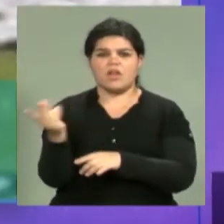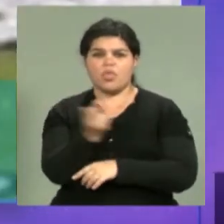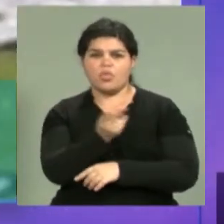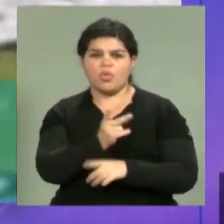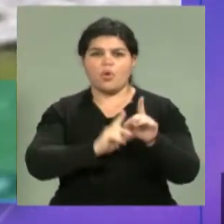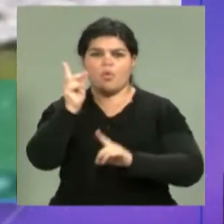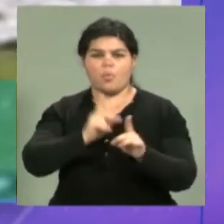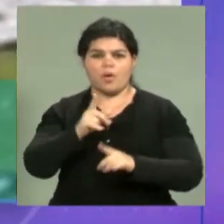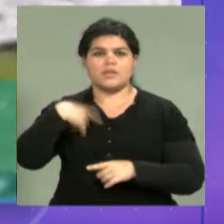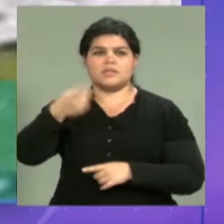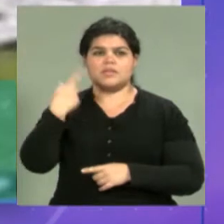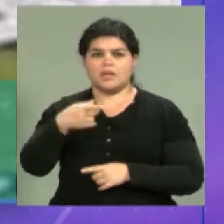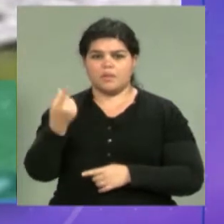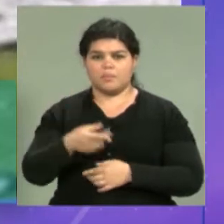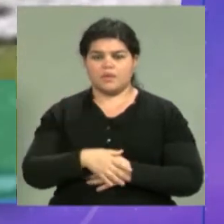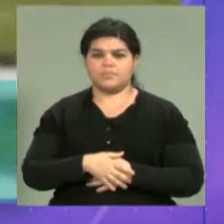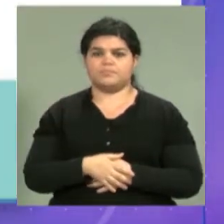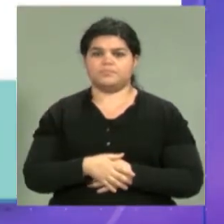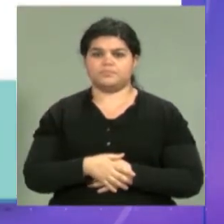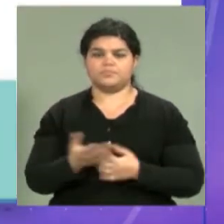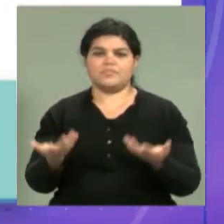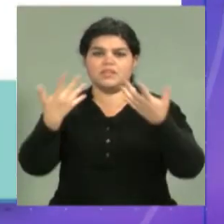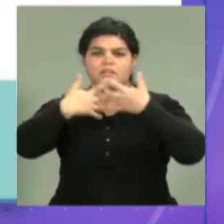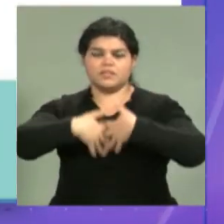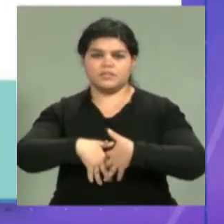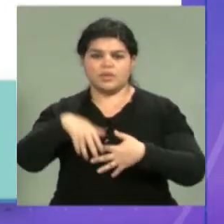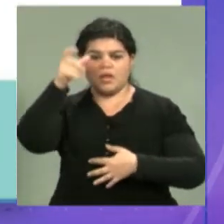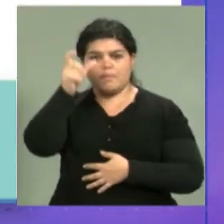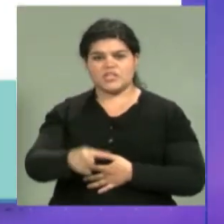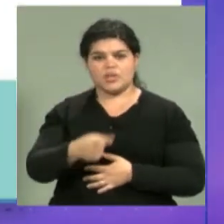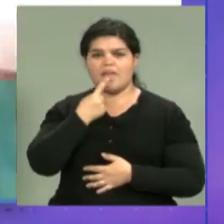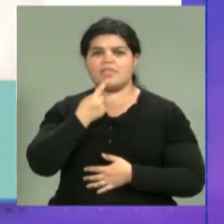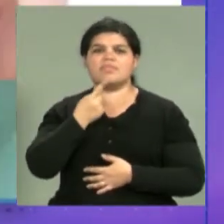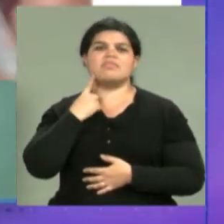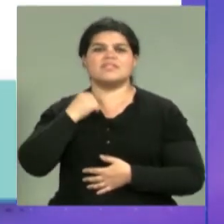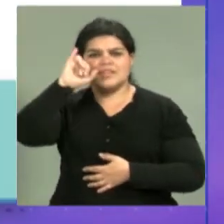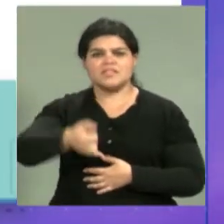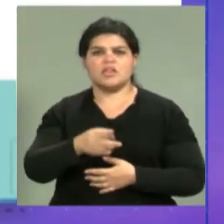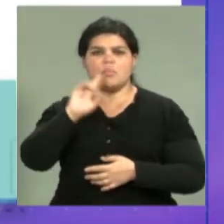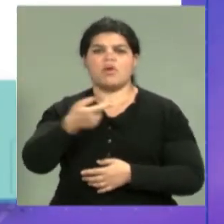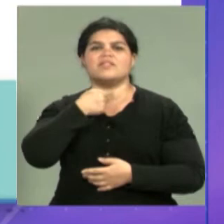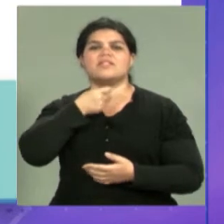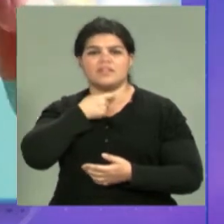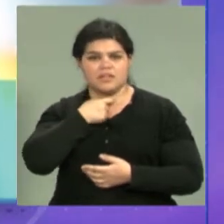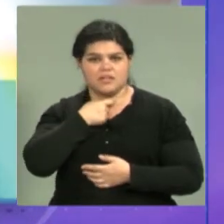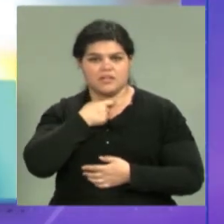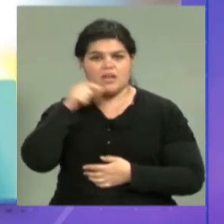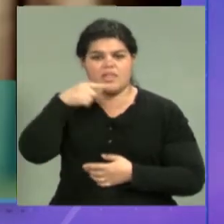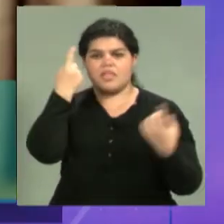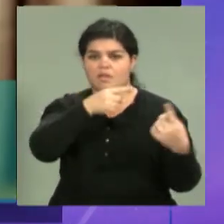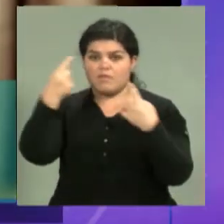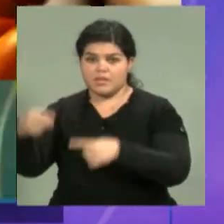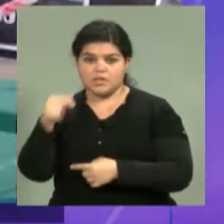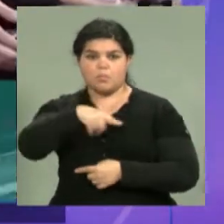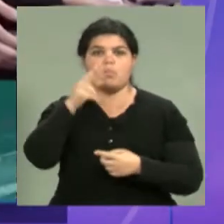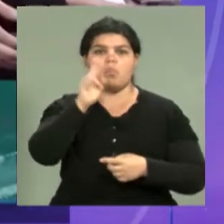son usados para referirse a los casos en los que una persona desea su muerte. Sin embargo, hay diferencia. La muerte digna